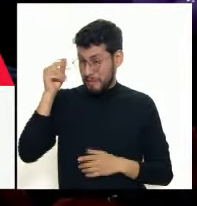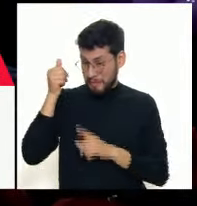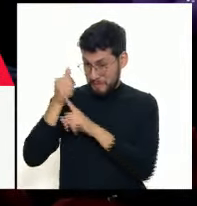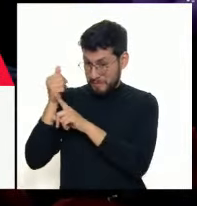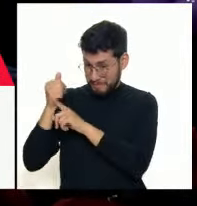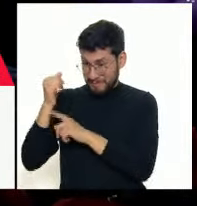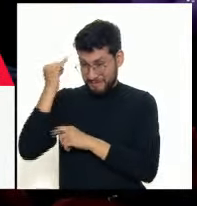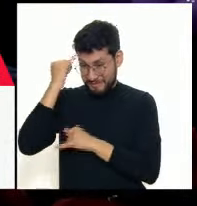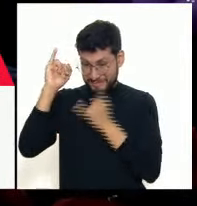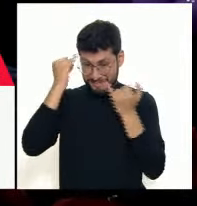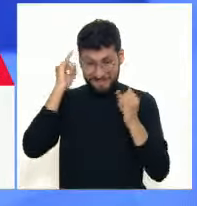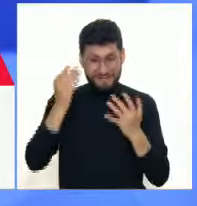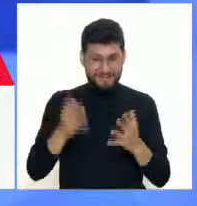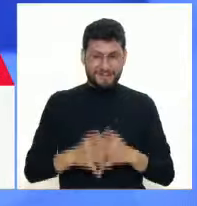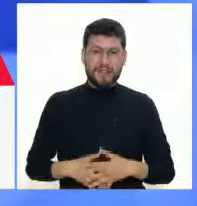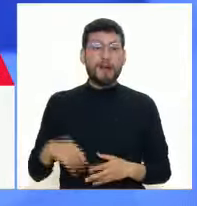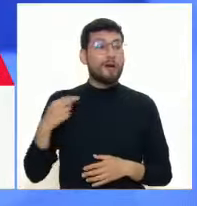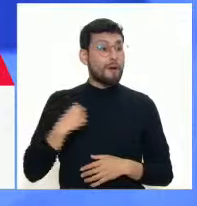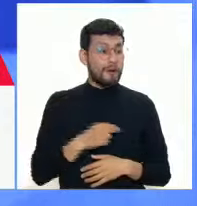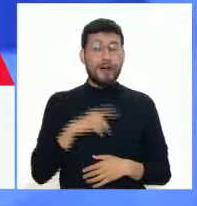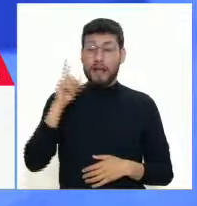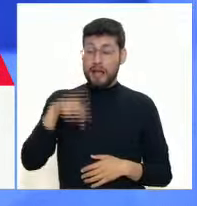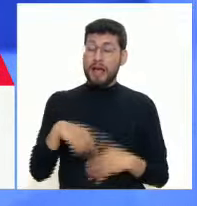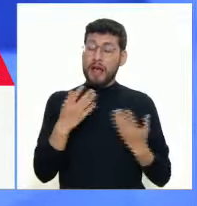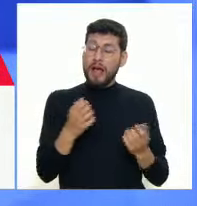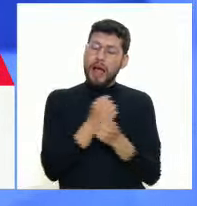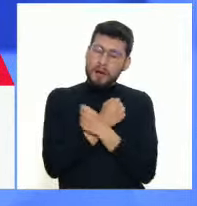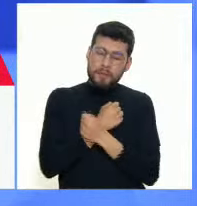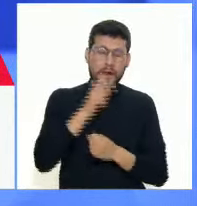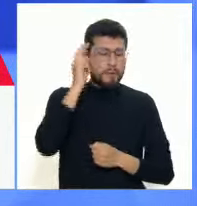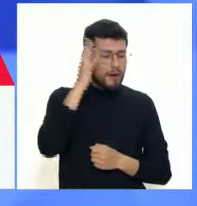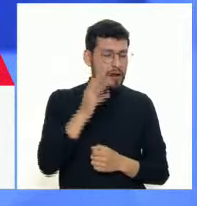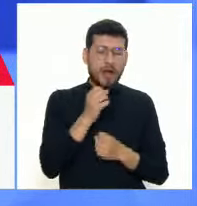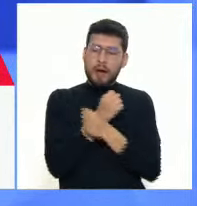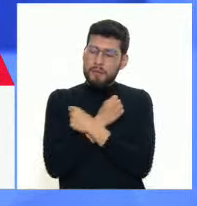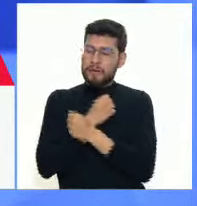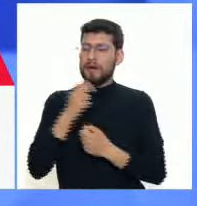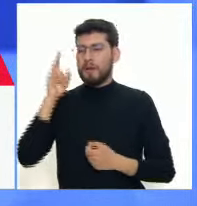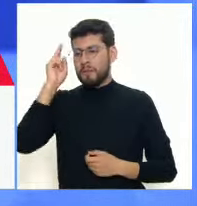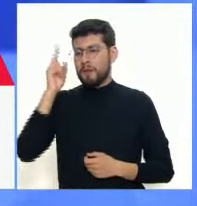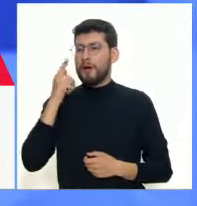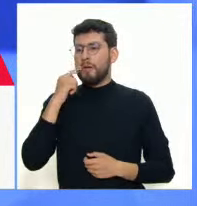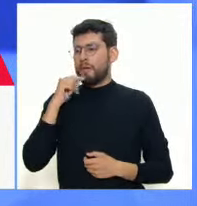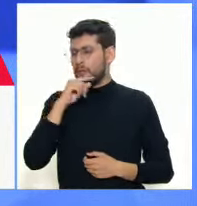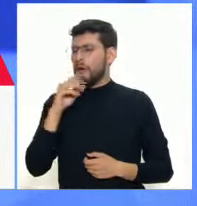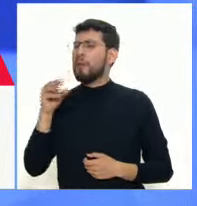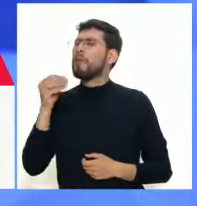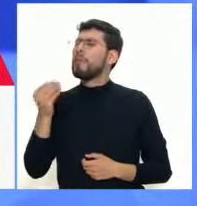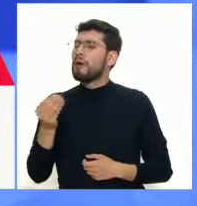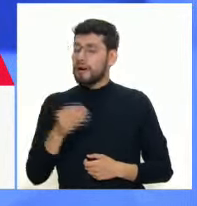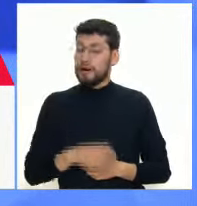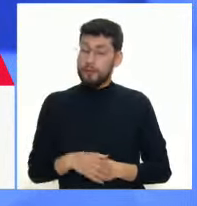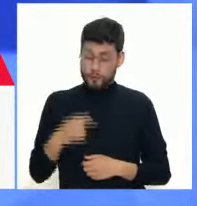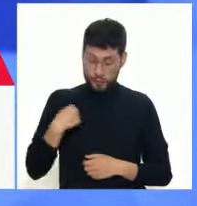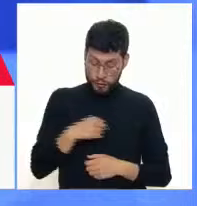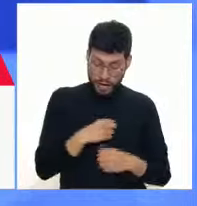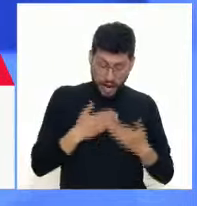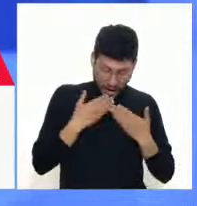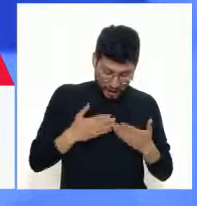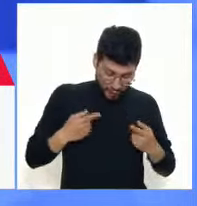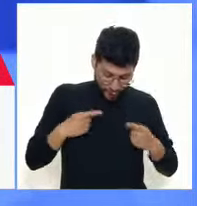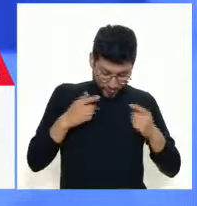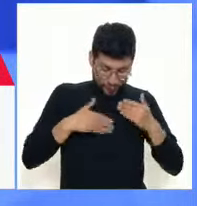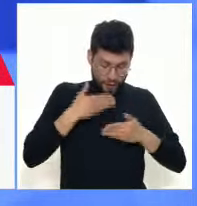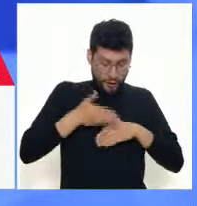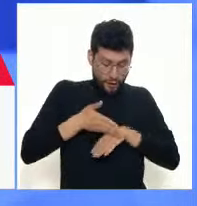profesoras. Por eso tenemos que querer a nuestros maestros, a nuestras maestras, porque si somos lo que somos es gracias